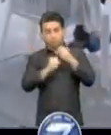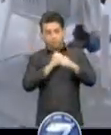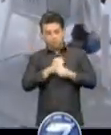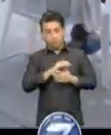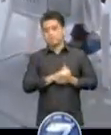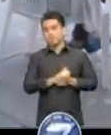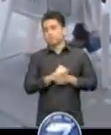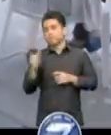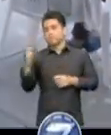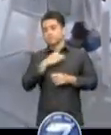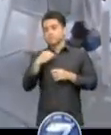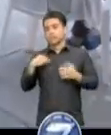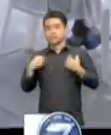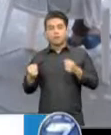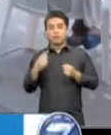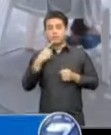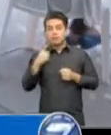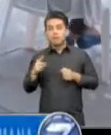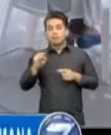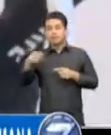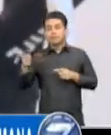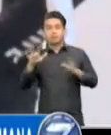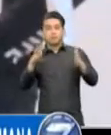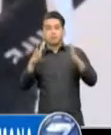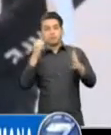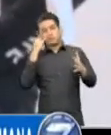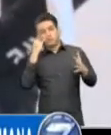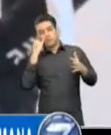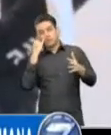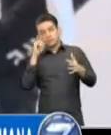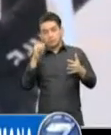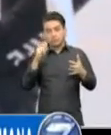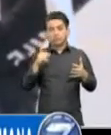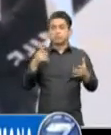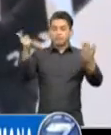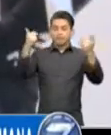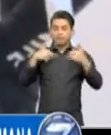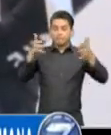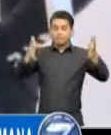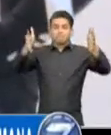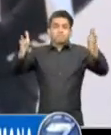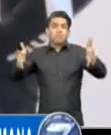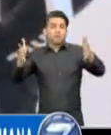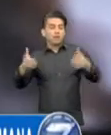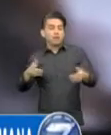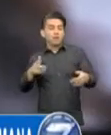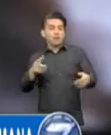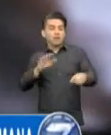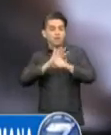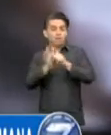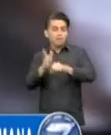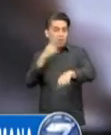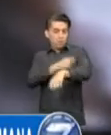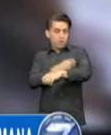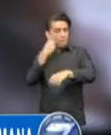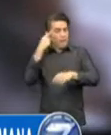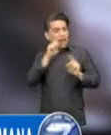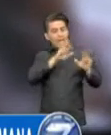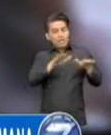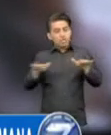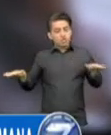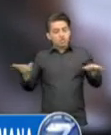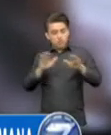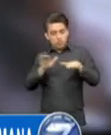dieron a conocer que a mediados de semana un lote de vacunas contra el kobe 19 destinadas a la inmunización infantil arribará a guatemala